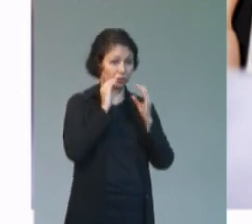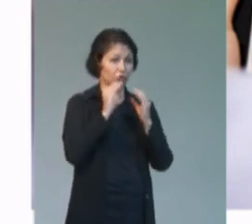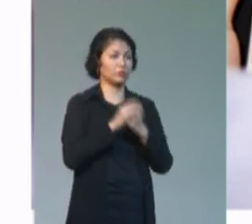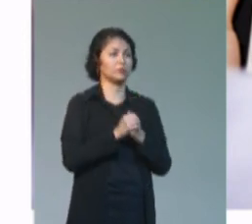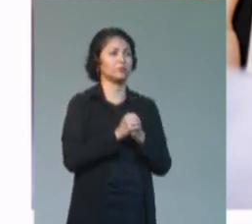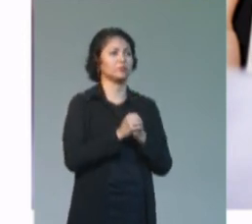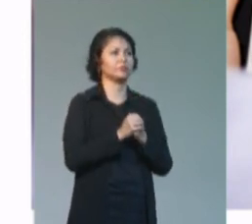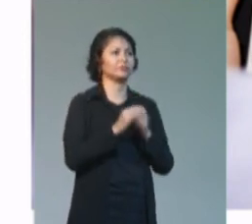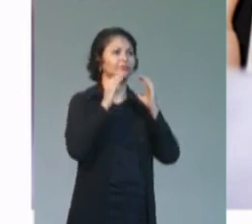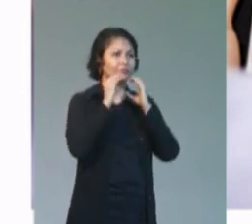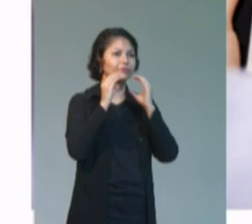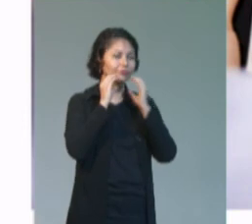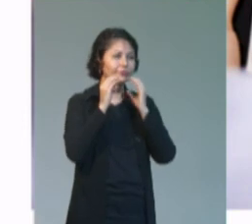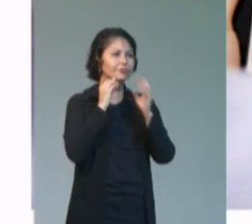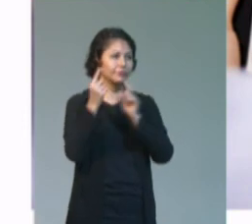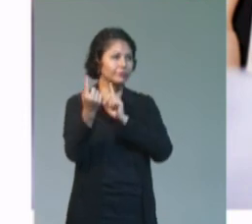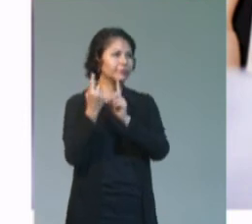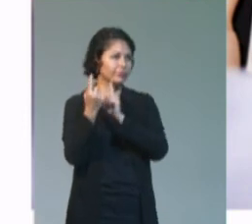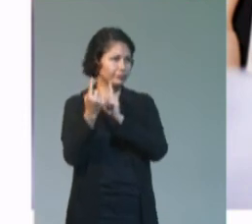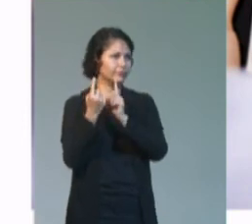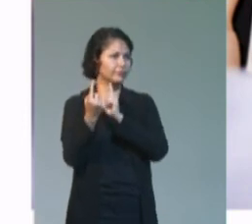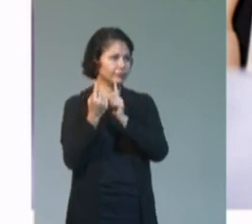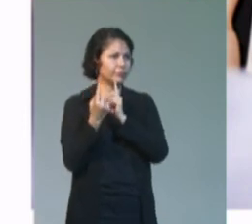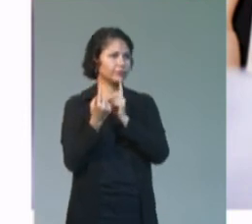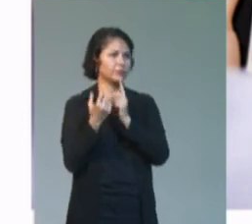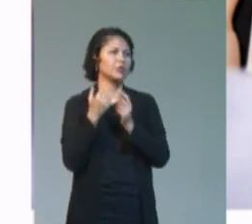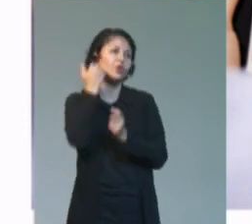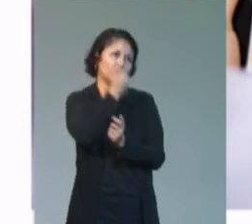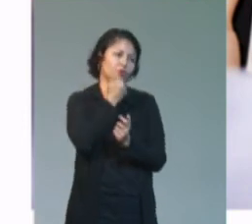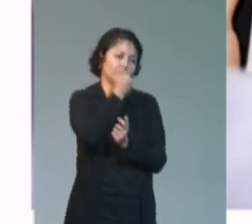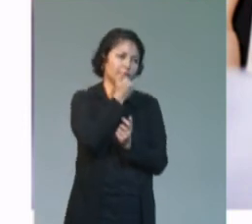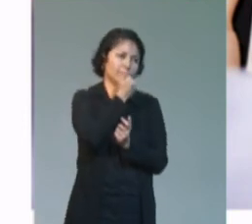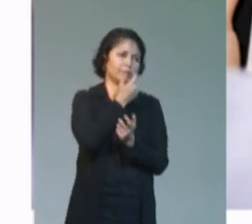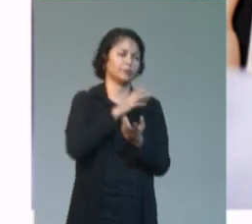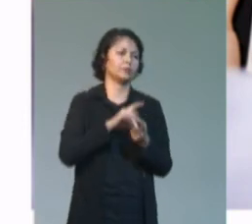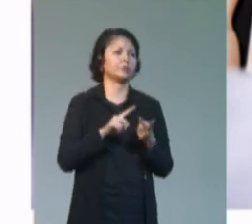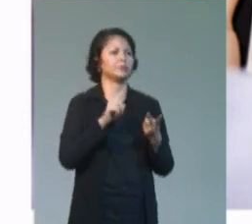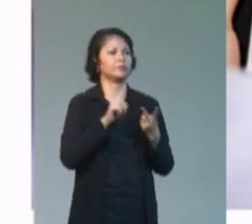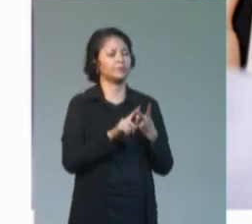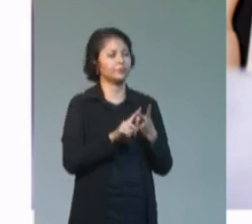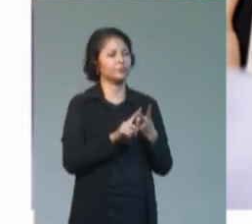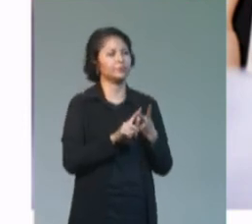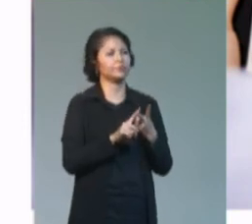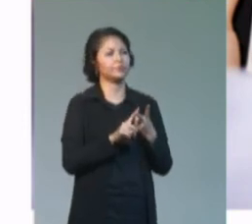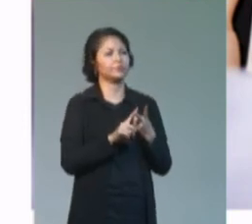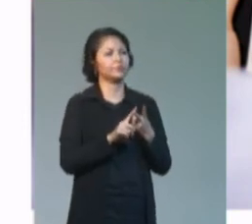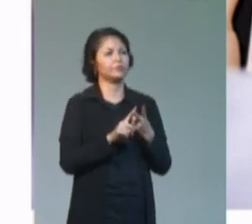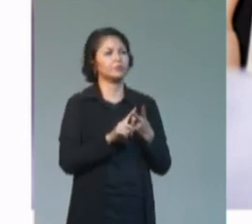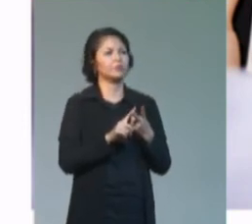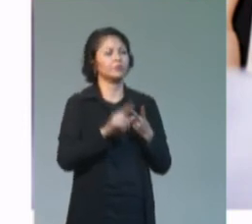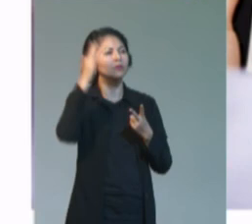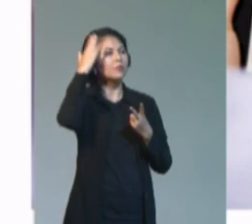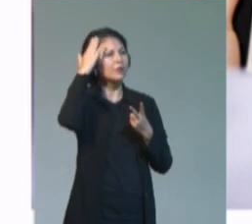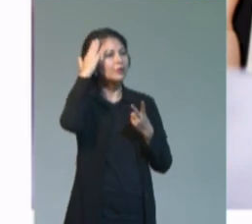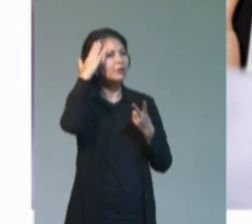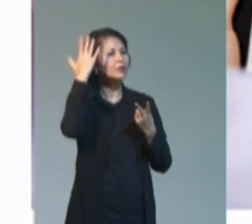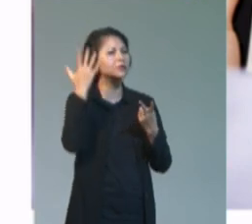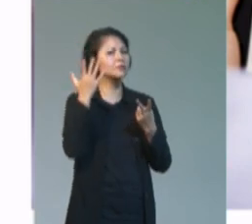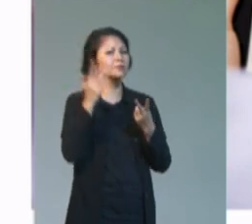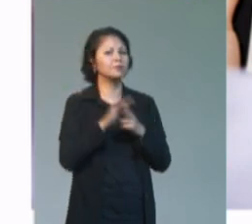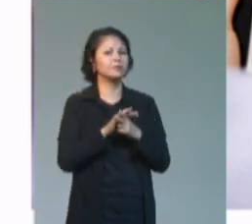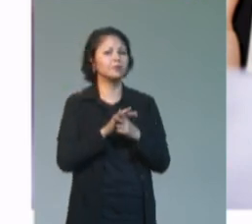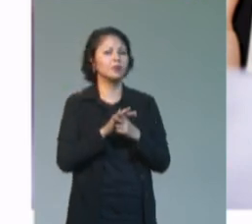comunicarse e interaccionar de forma sincrónica y asincrónica en estos entornos unas competencias instruccionales para saber